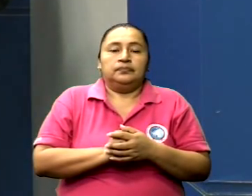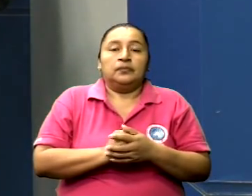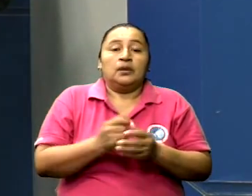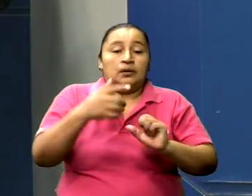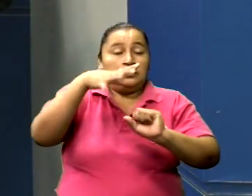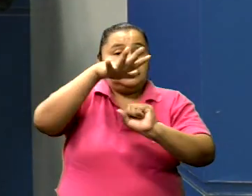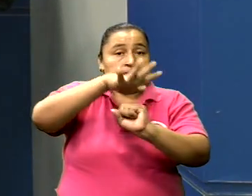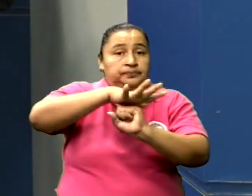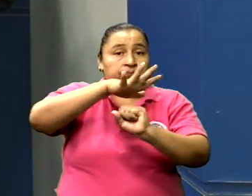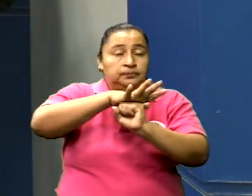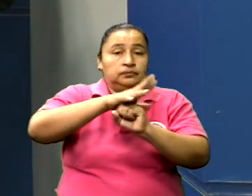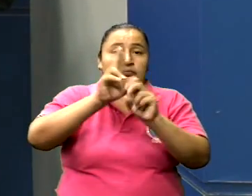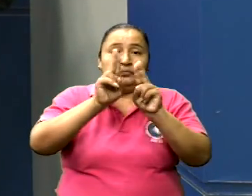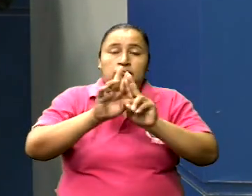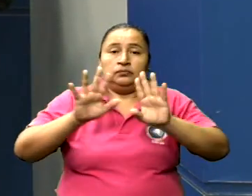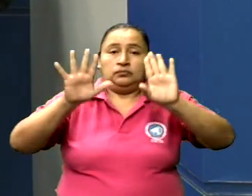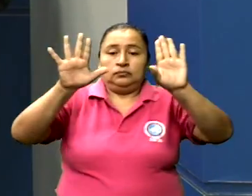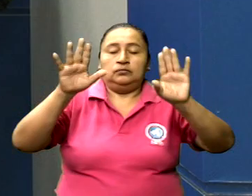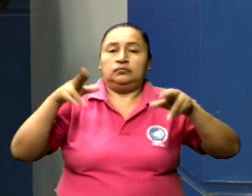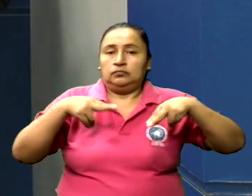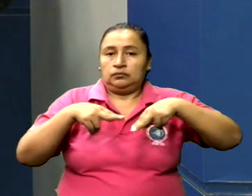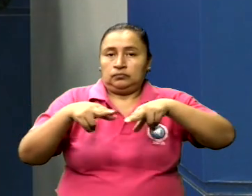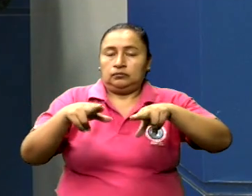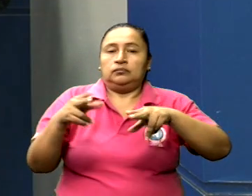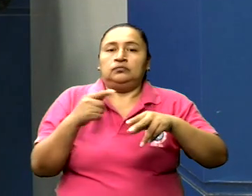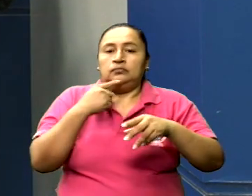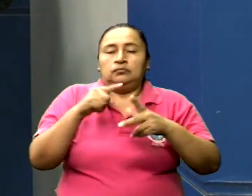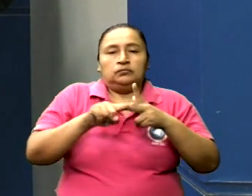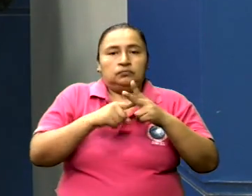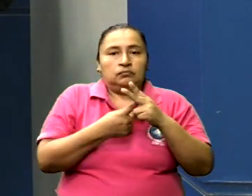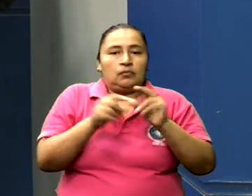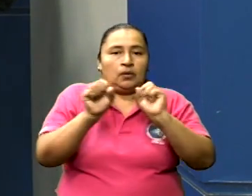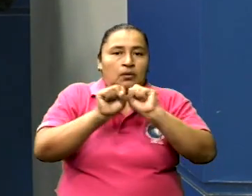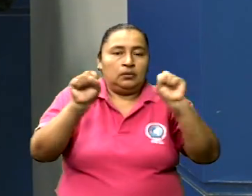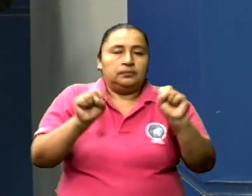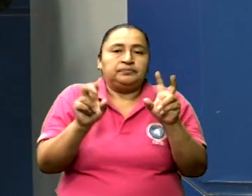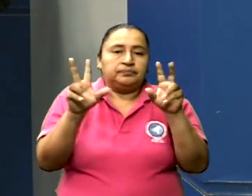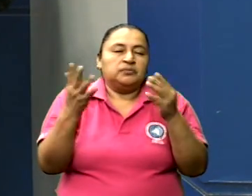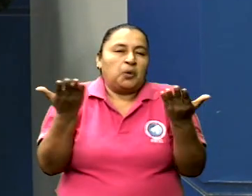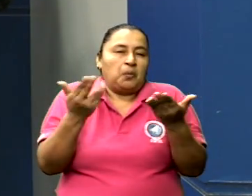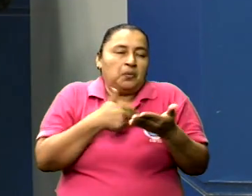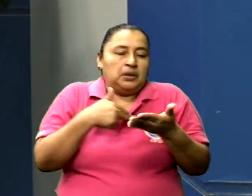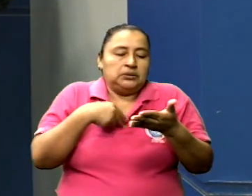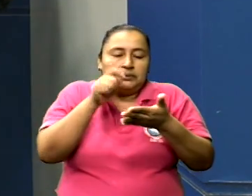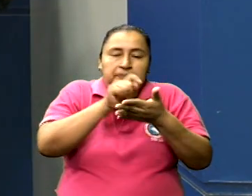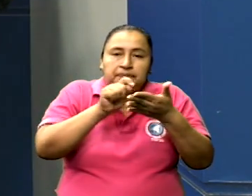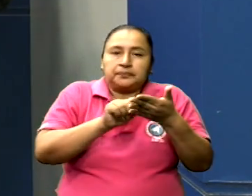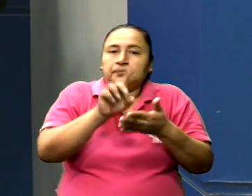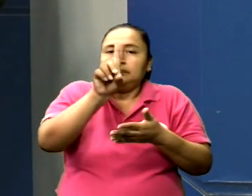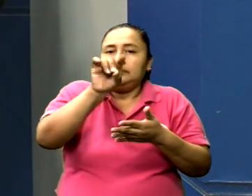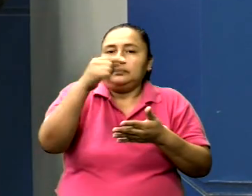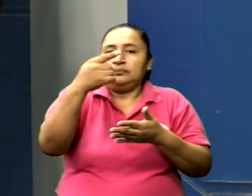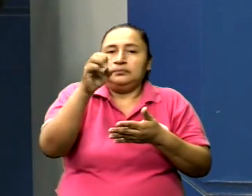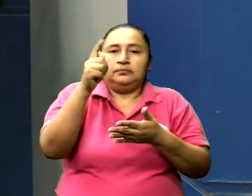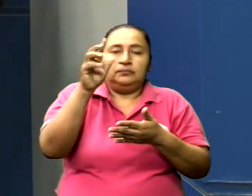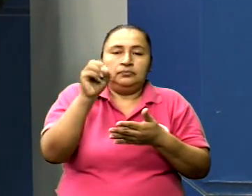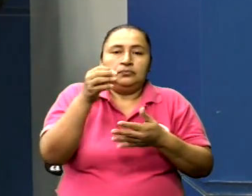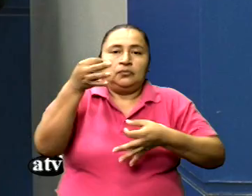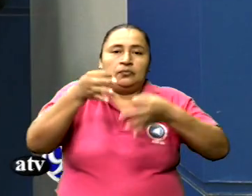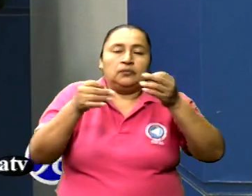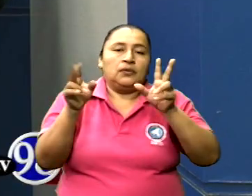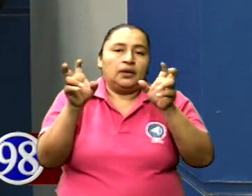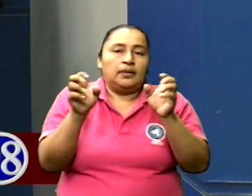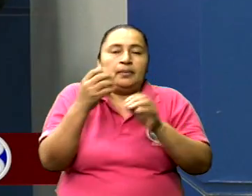La Comisión de Medio Ambiente y Recursos Naturales comenzó los talleres sobre la elaboración de los digestos jurídicos en materia de